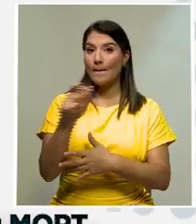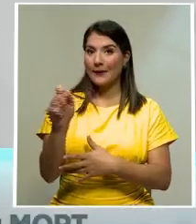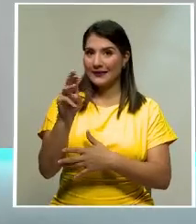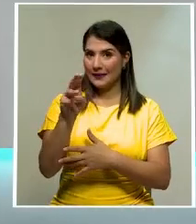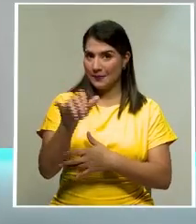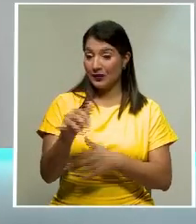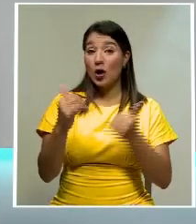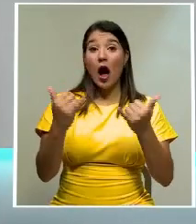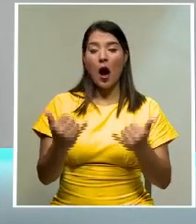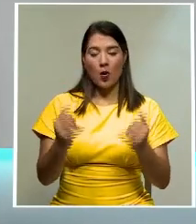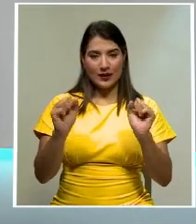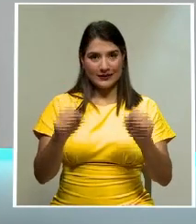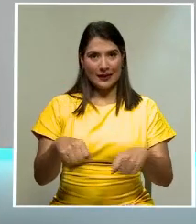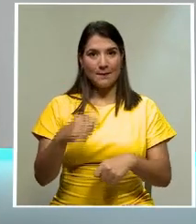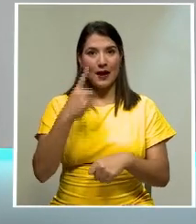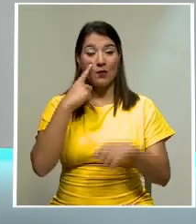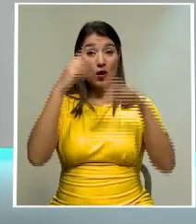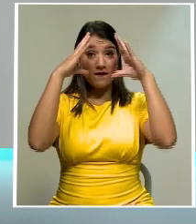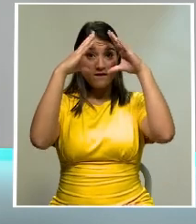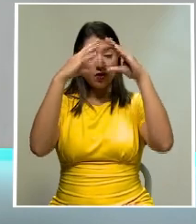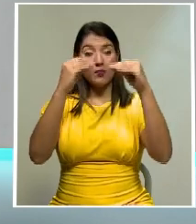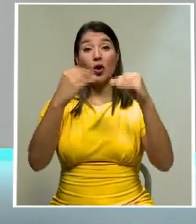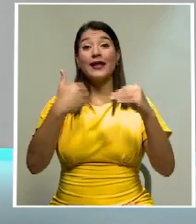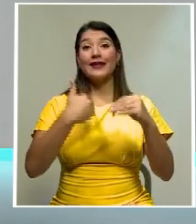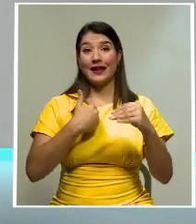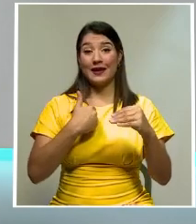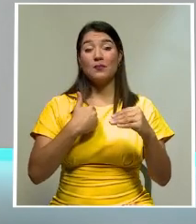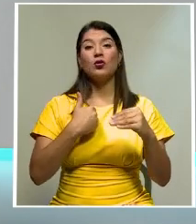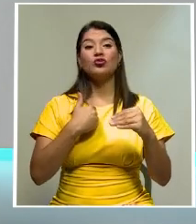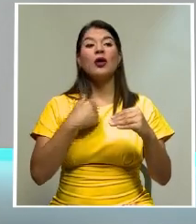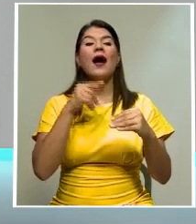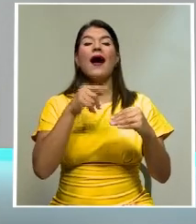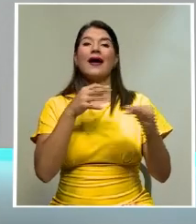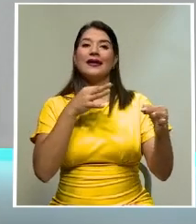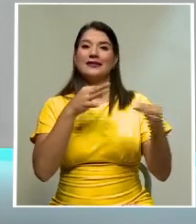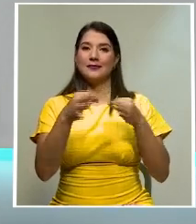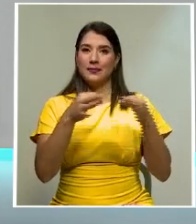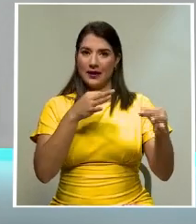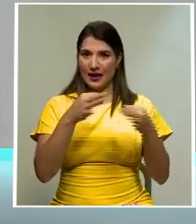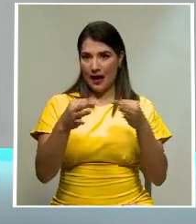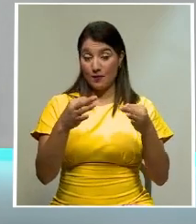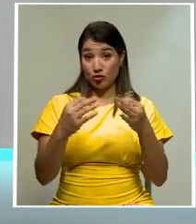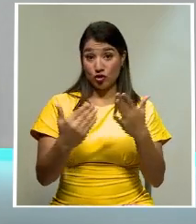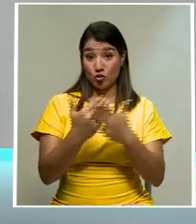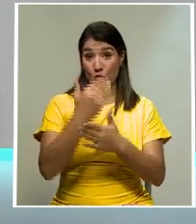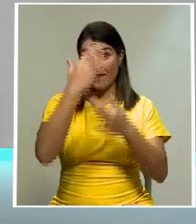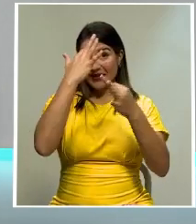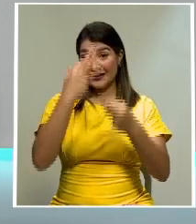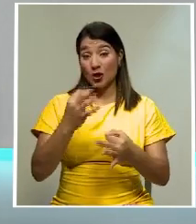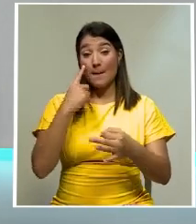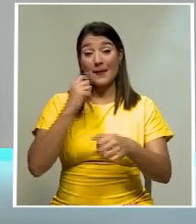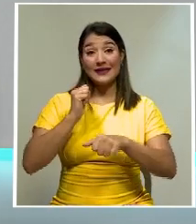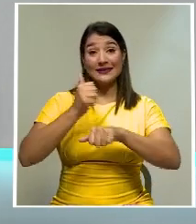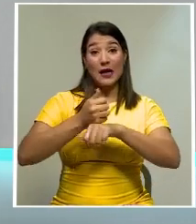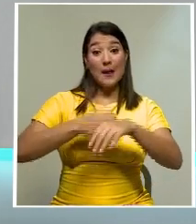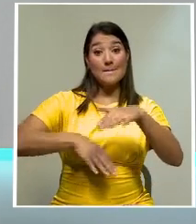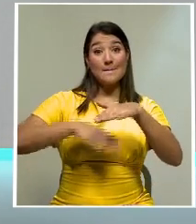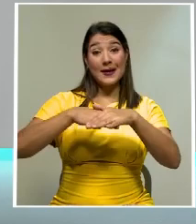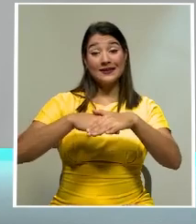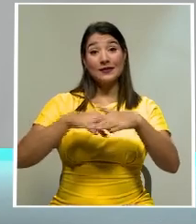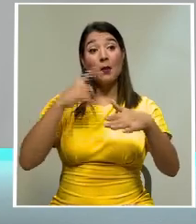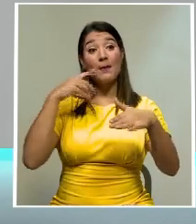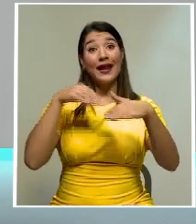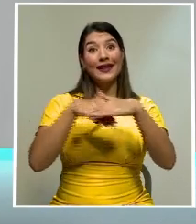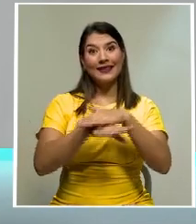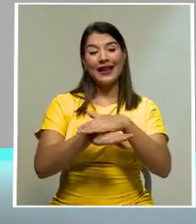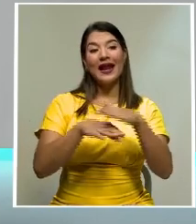Ahora sí vamos a ver la nota que preparamos donde explicamos esta medida de reducción de aforo que rige a partir del día de hoy hasta el